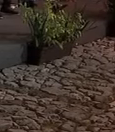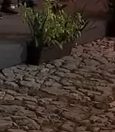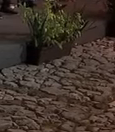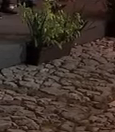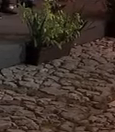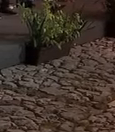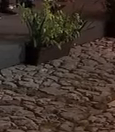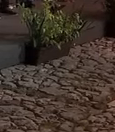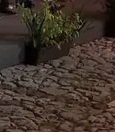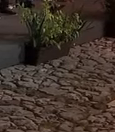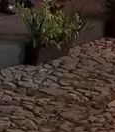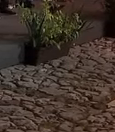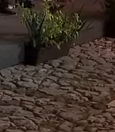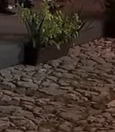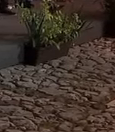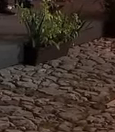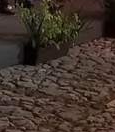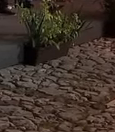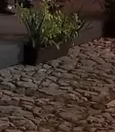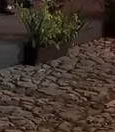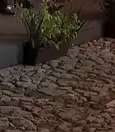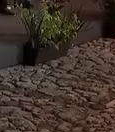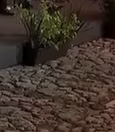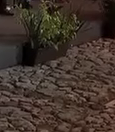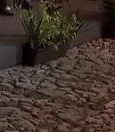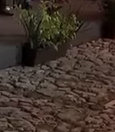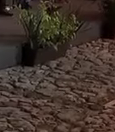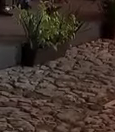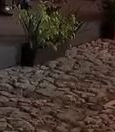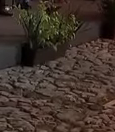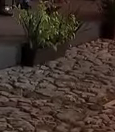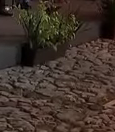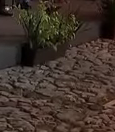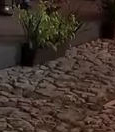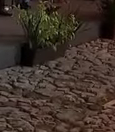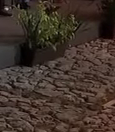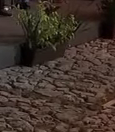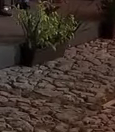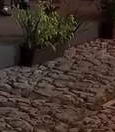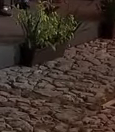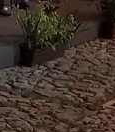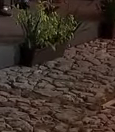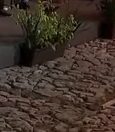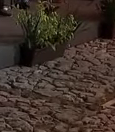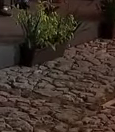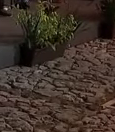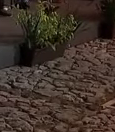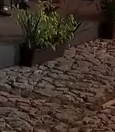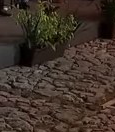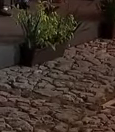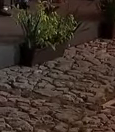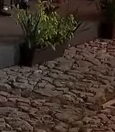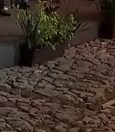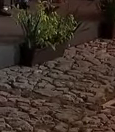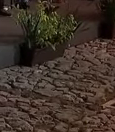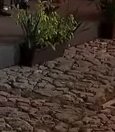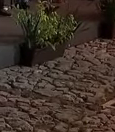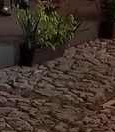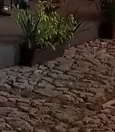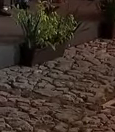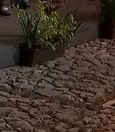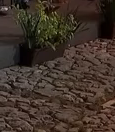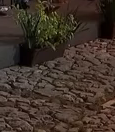Territorial y Urbano harán la entrega de las escrituras a las beneficiarias. Reciben, en la modalidad